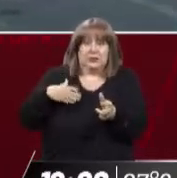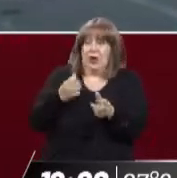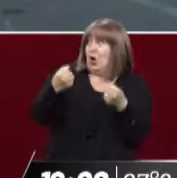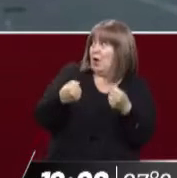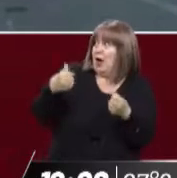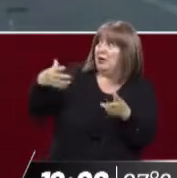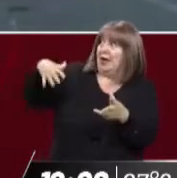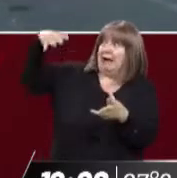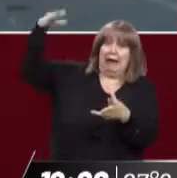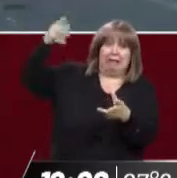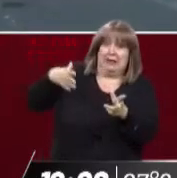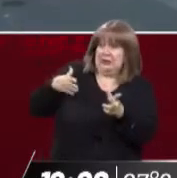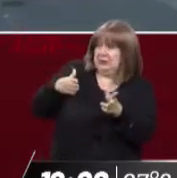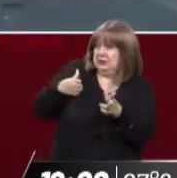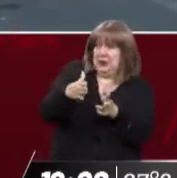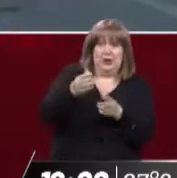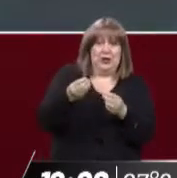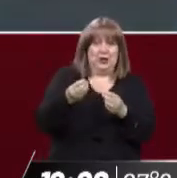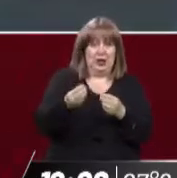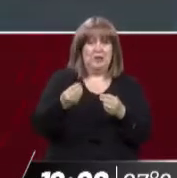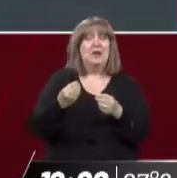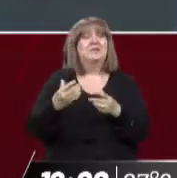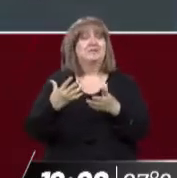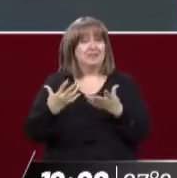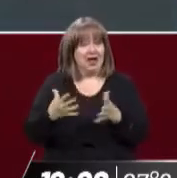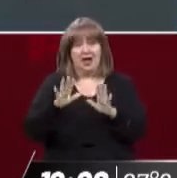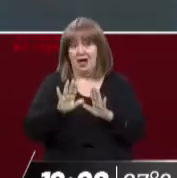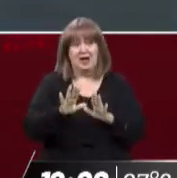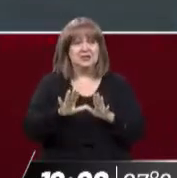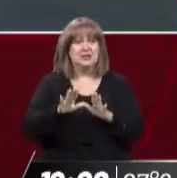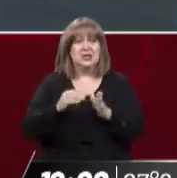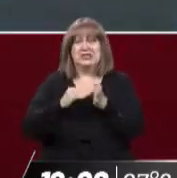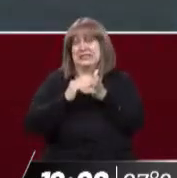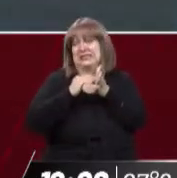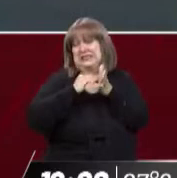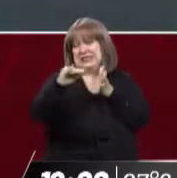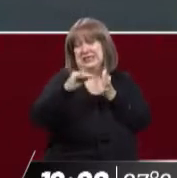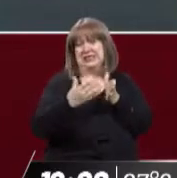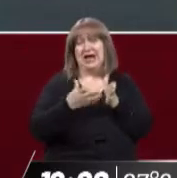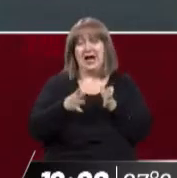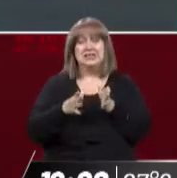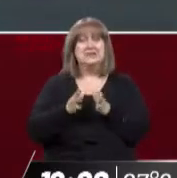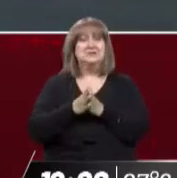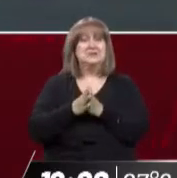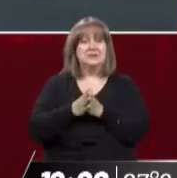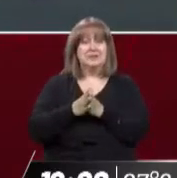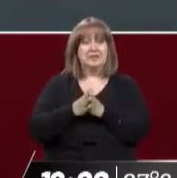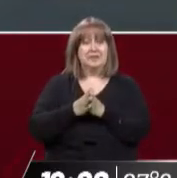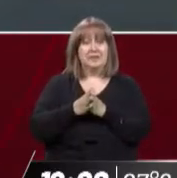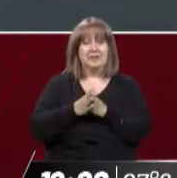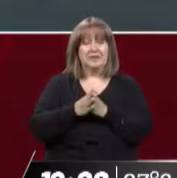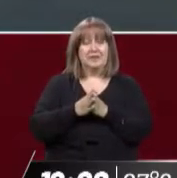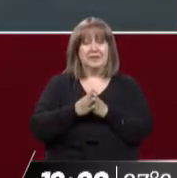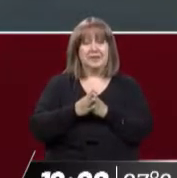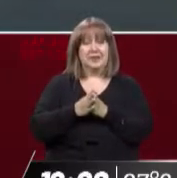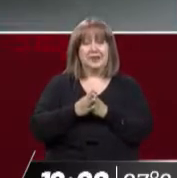claro, Juli, porque justamente esa esquina de Mitre y Paso de los Andes... es Paso de los Andes esa, ¿no? Bandera de los Andes. Sí, siempre me la confundo a